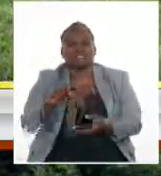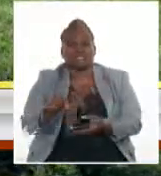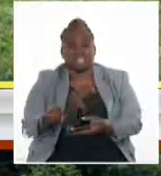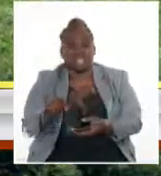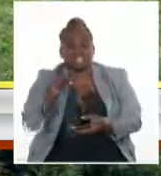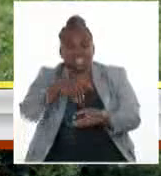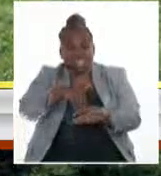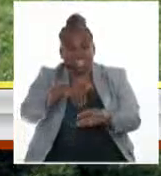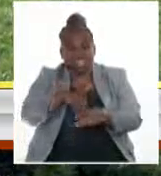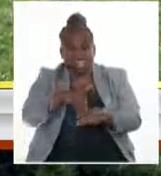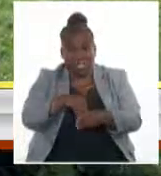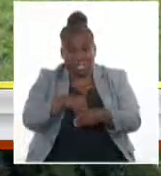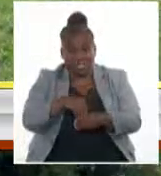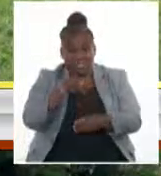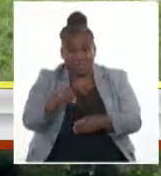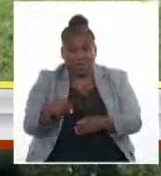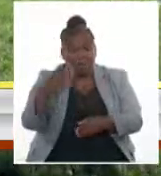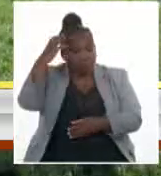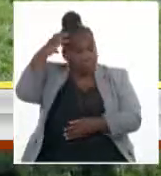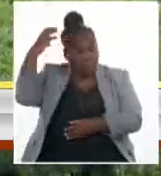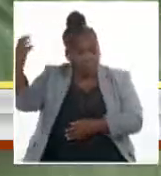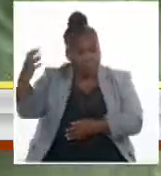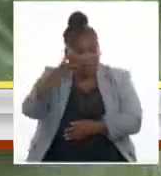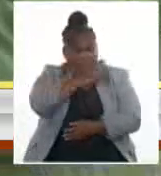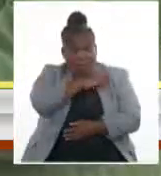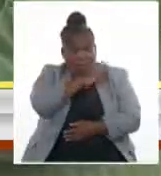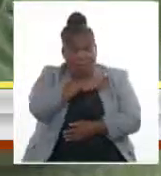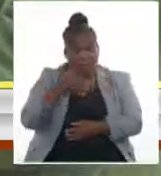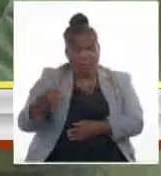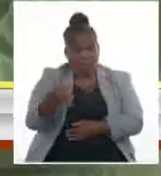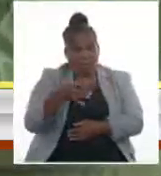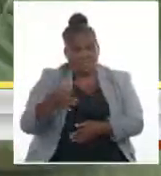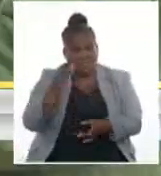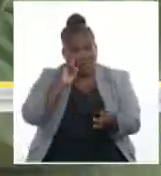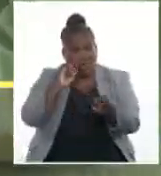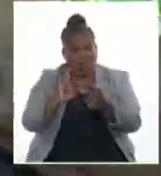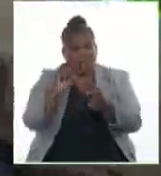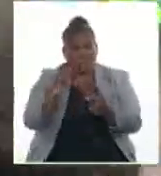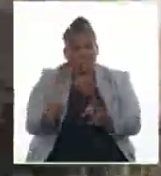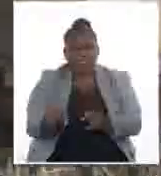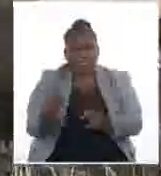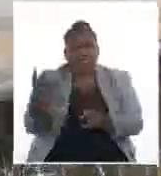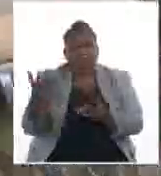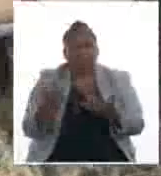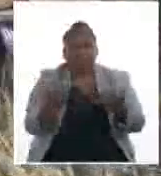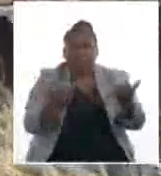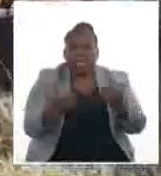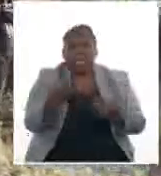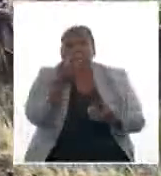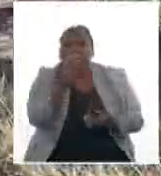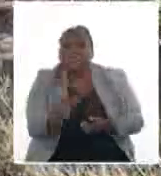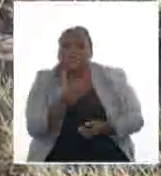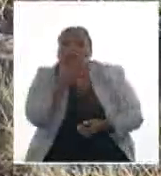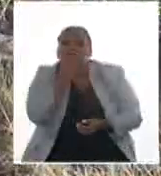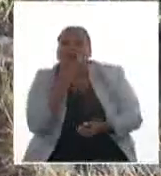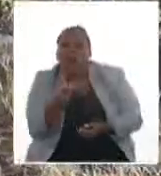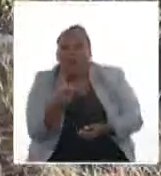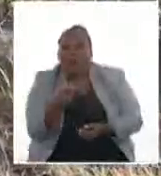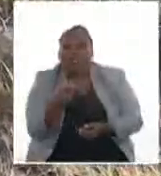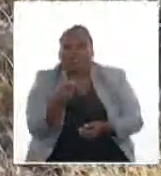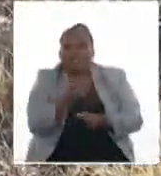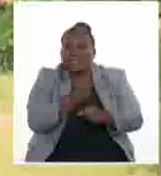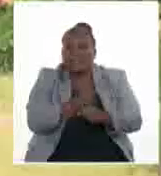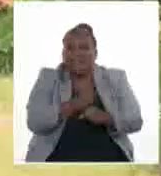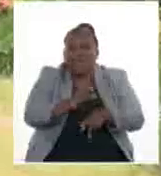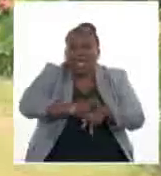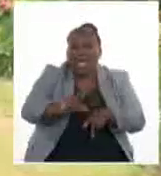que asumen los gobiernos locales de todos los municipios con el fin de atraer más fuerza laboral a poblados eminentemente agrícolas, donde el éxodo